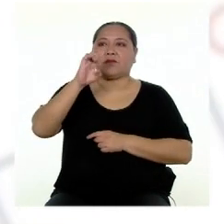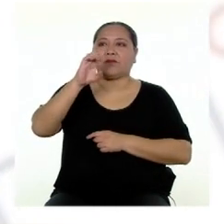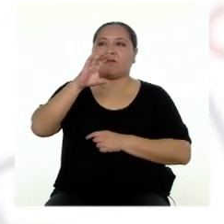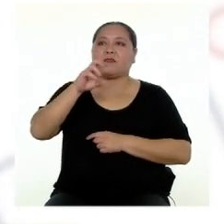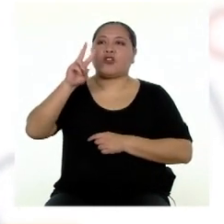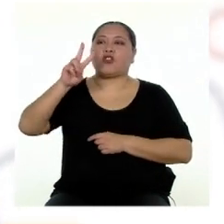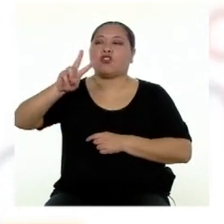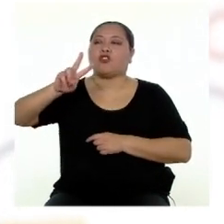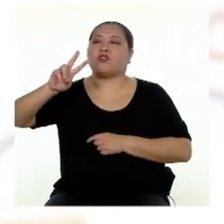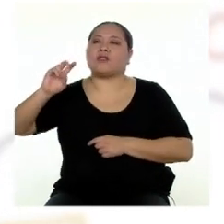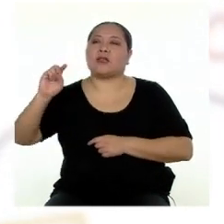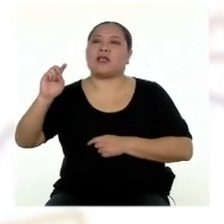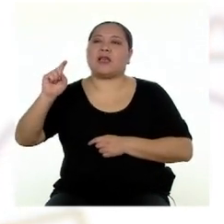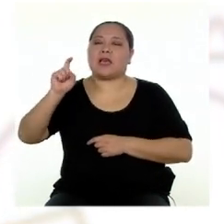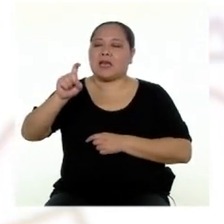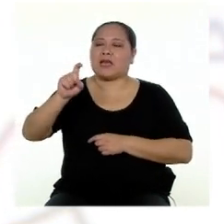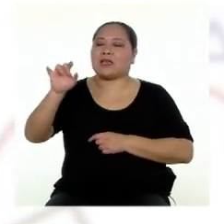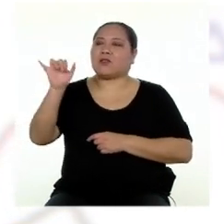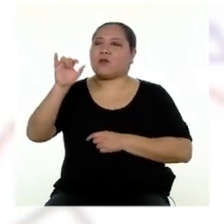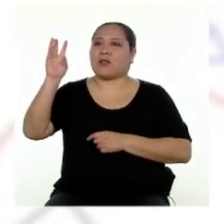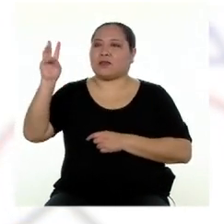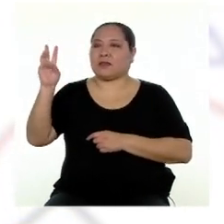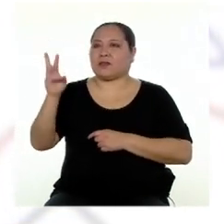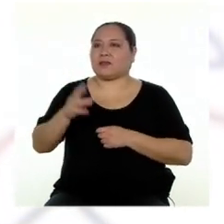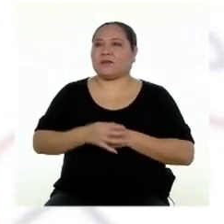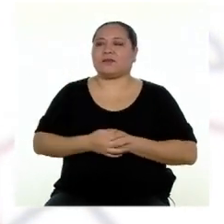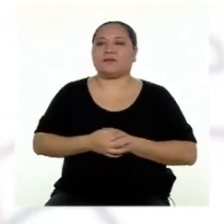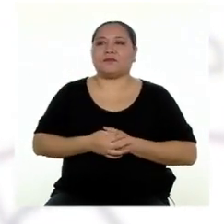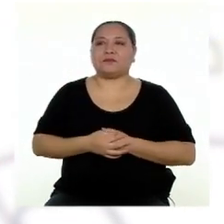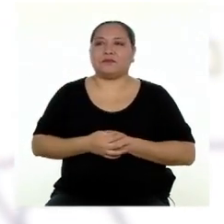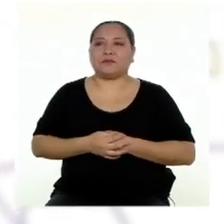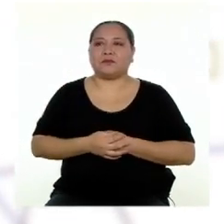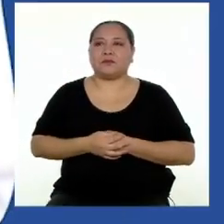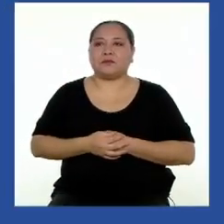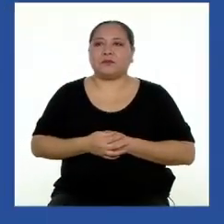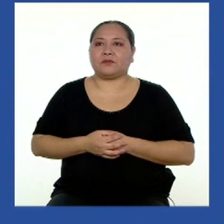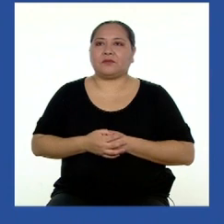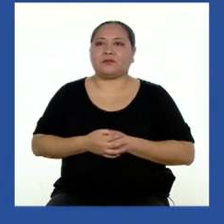sería 2x es igual a 6, ¿no?